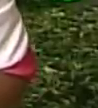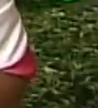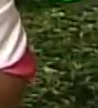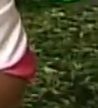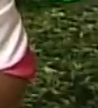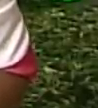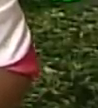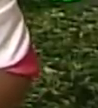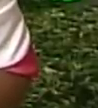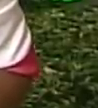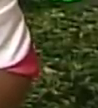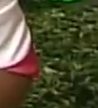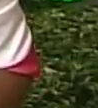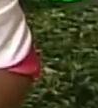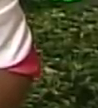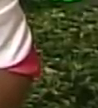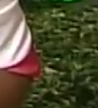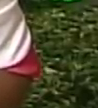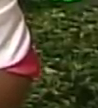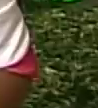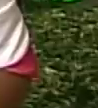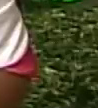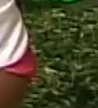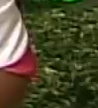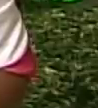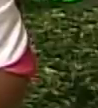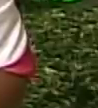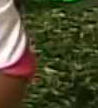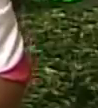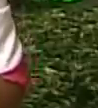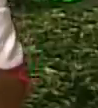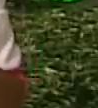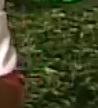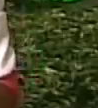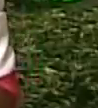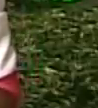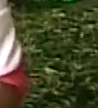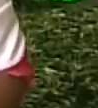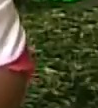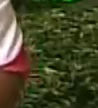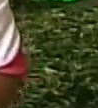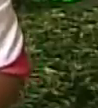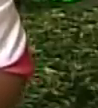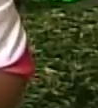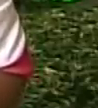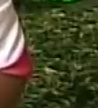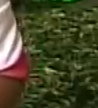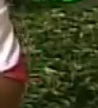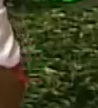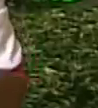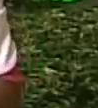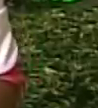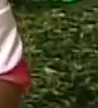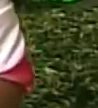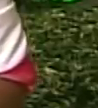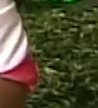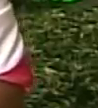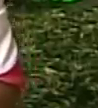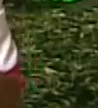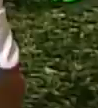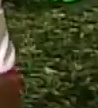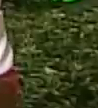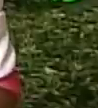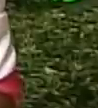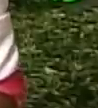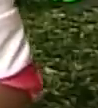al país también la ayuda de cooperación humanitaria desde la República Popular China en este intercambio de solidaridad y de cooperación y de respeto